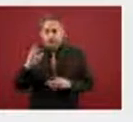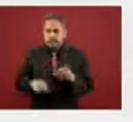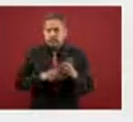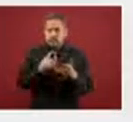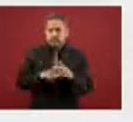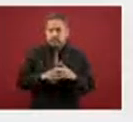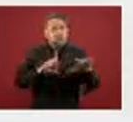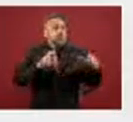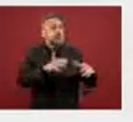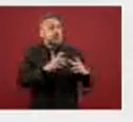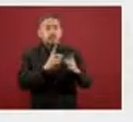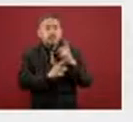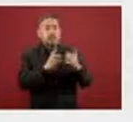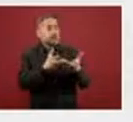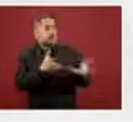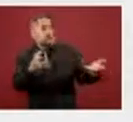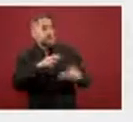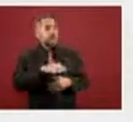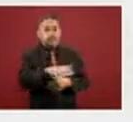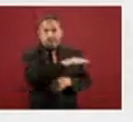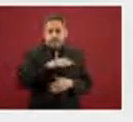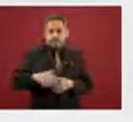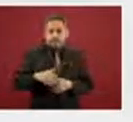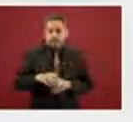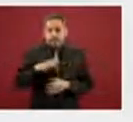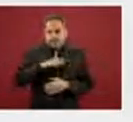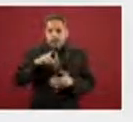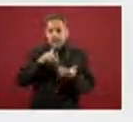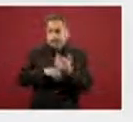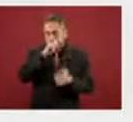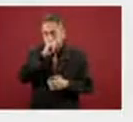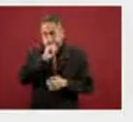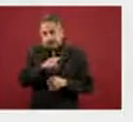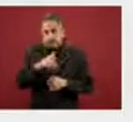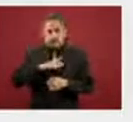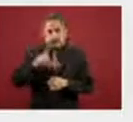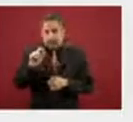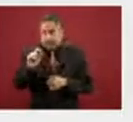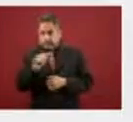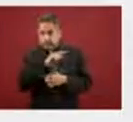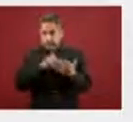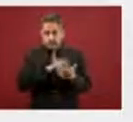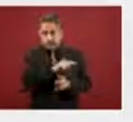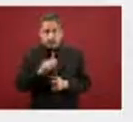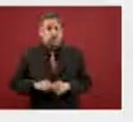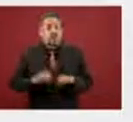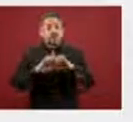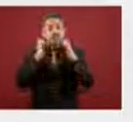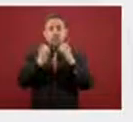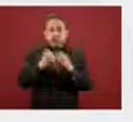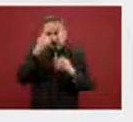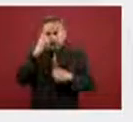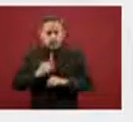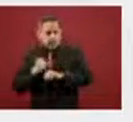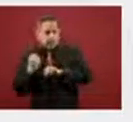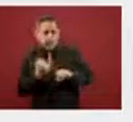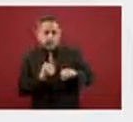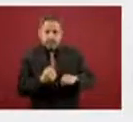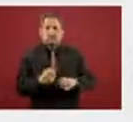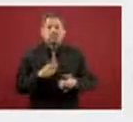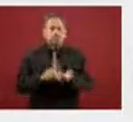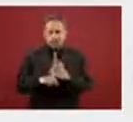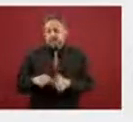y módulos deportivos, algo muy importante dentro del programa, dentro de estas comunidades, 20, estadios y campos de béisbol, 6 que